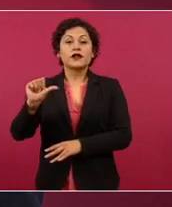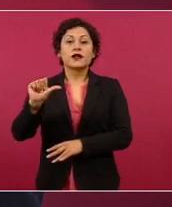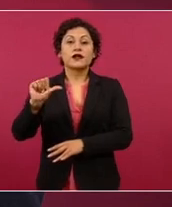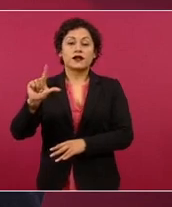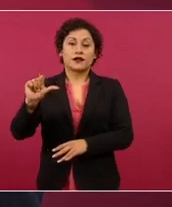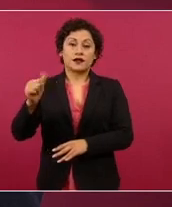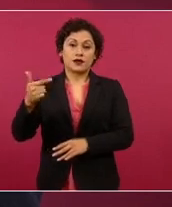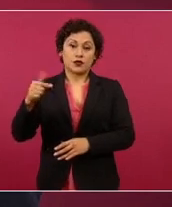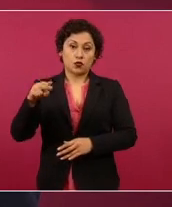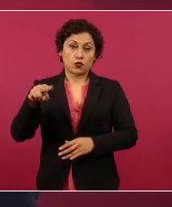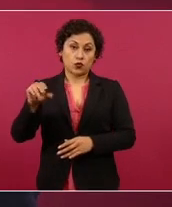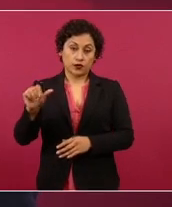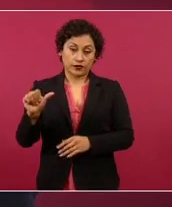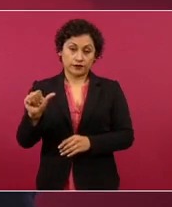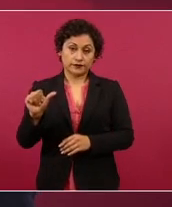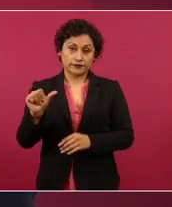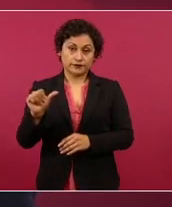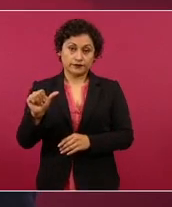voy